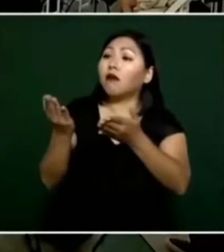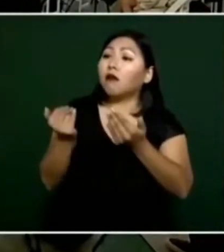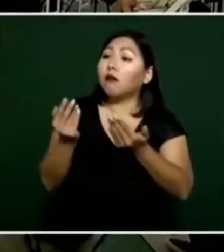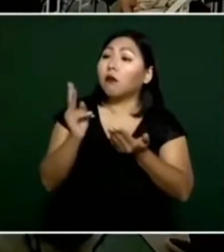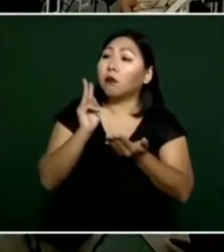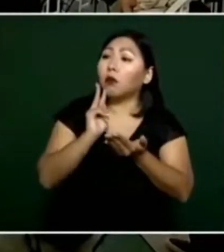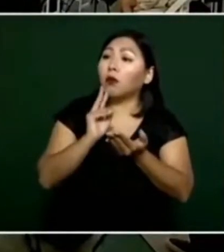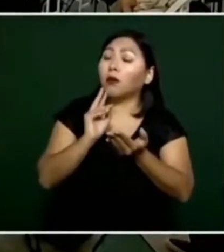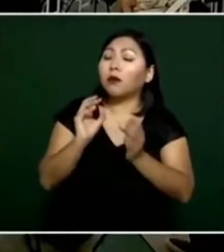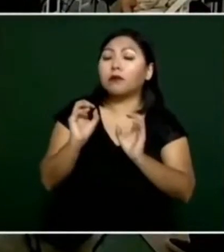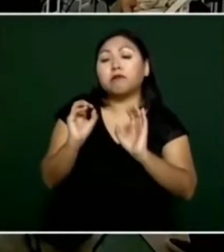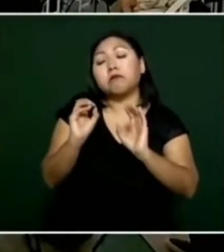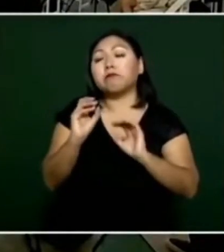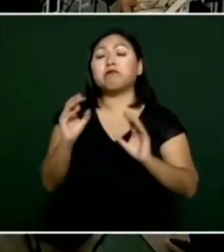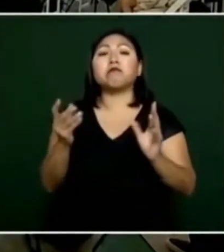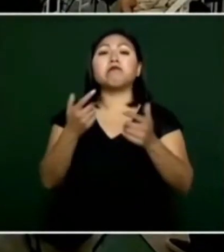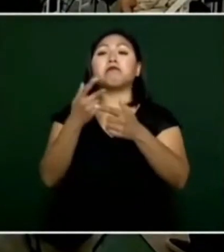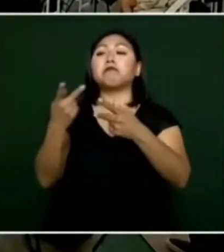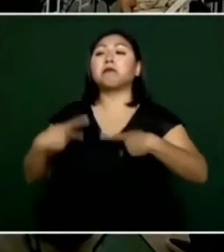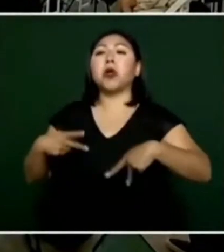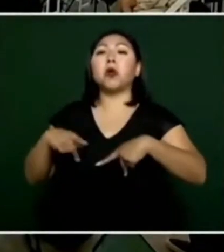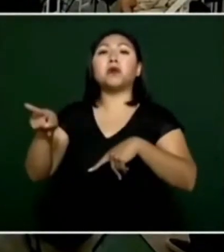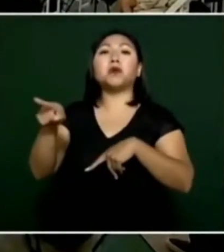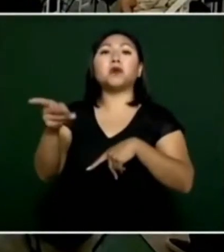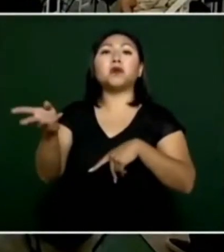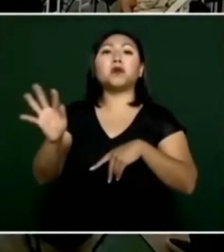se les libera.